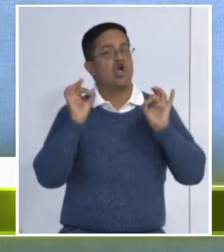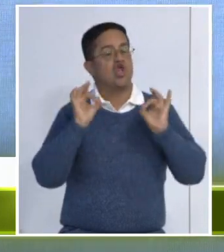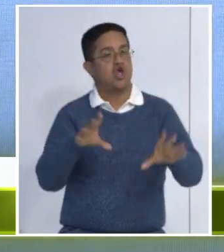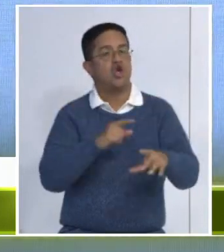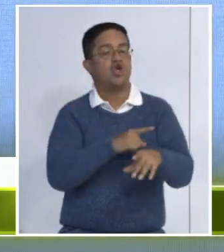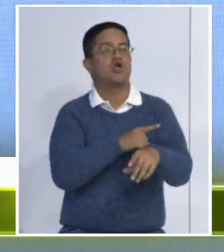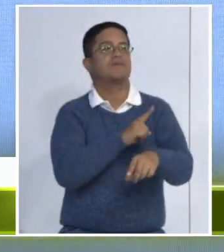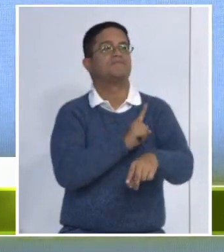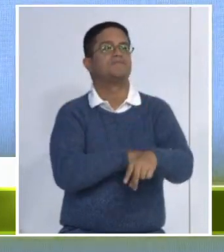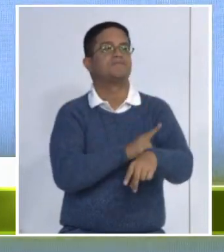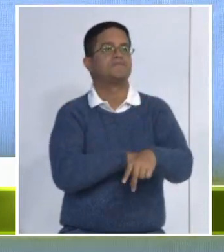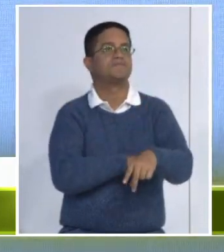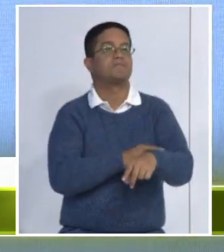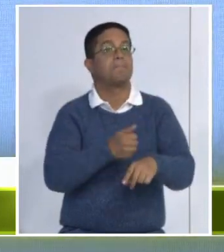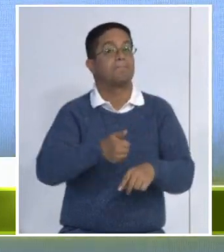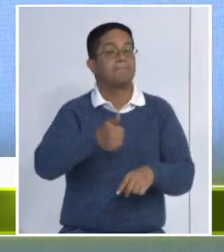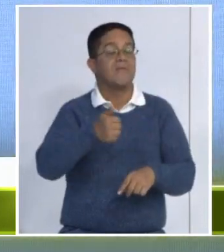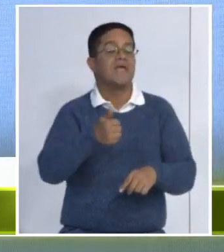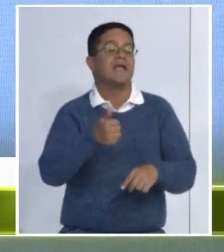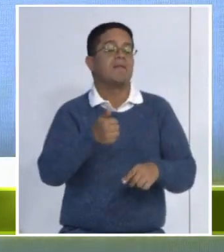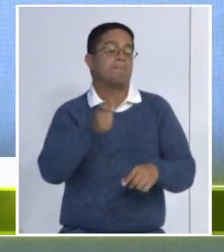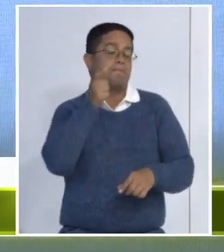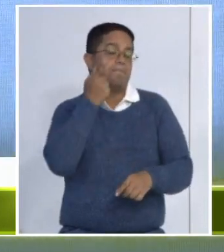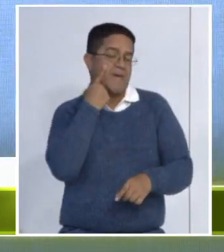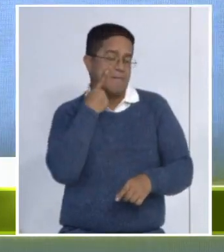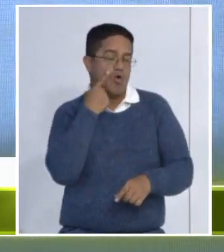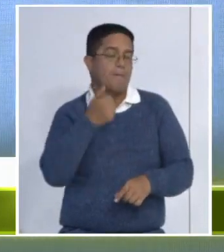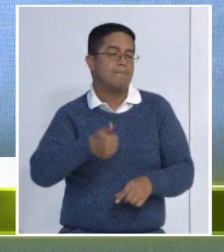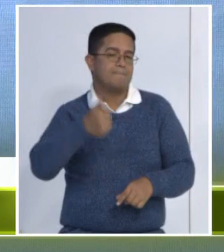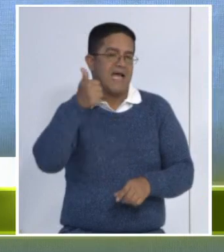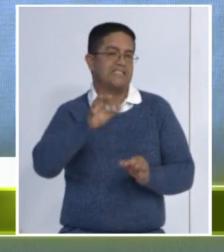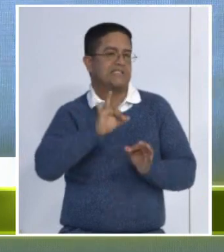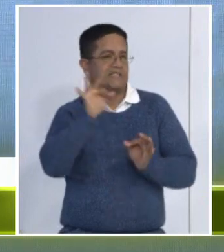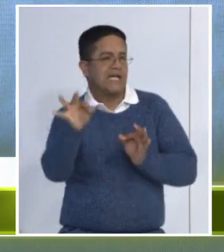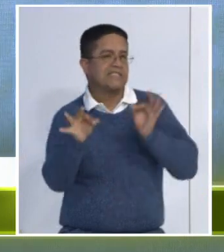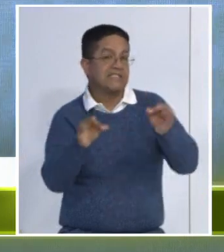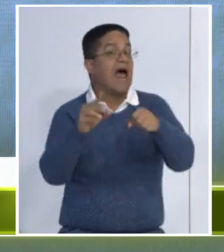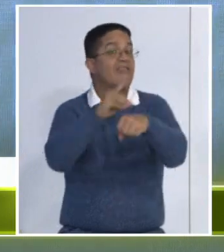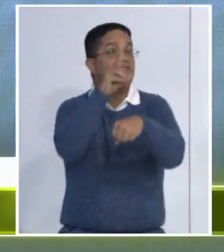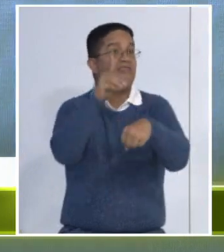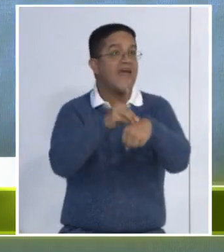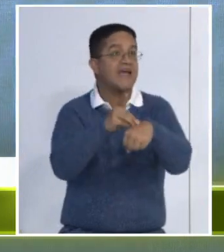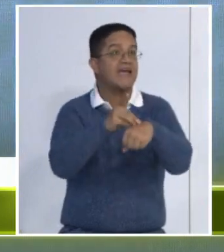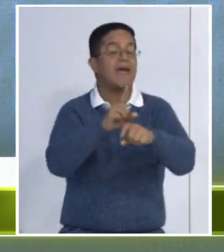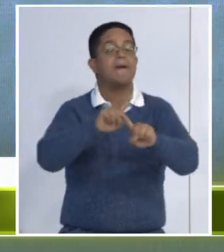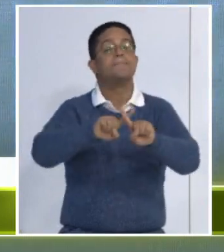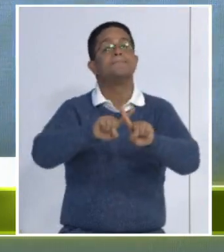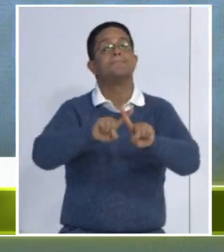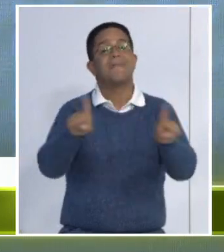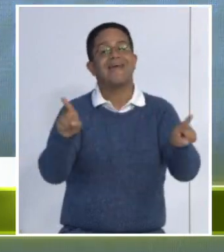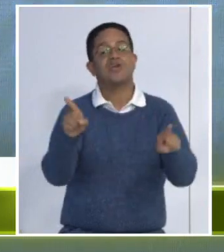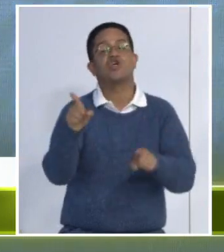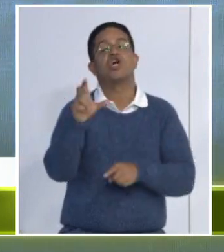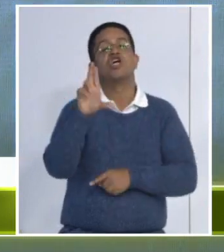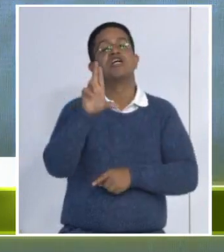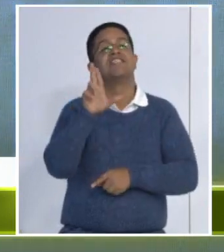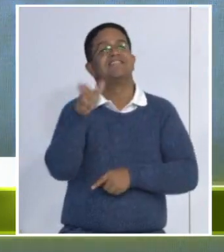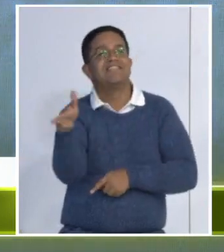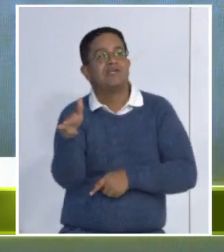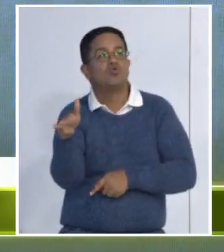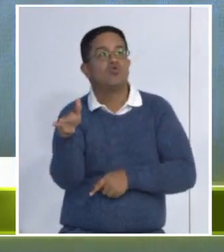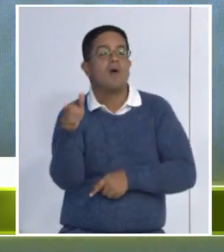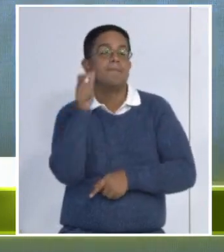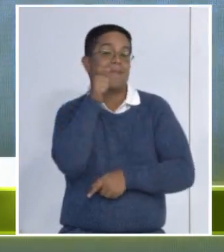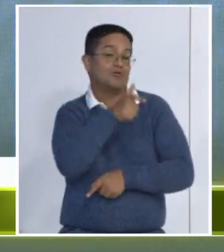más frecuente de estas enfermedades es dengue. El chikungunya, como es más infrecuente, puede dejar